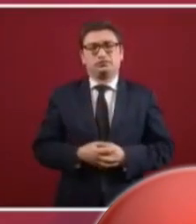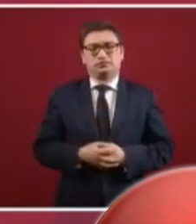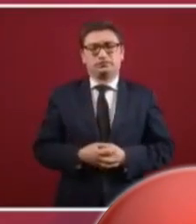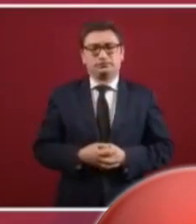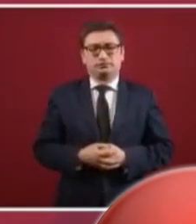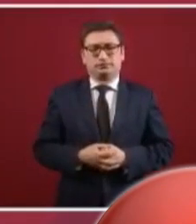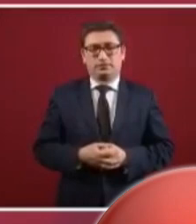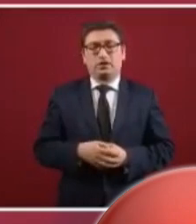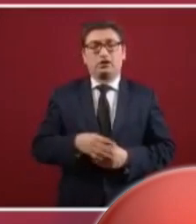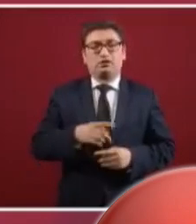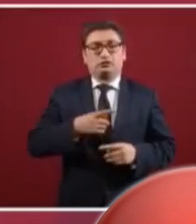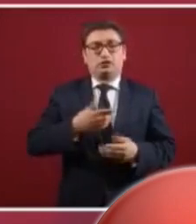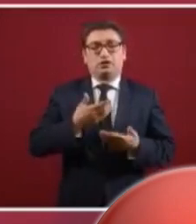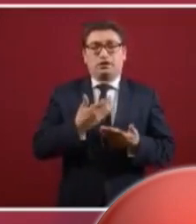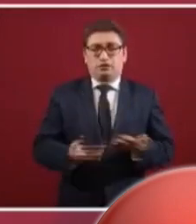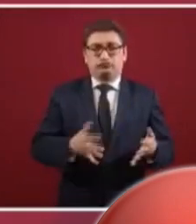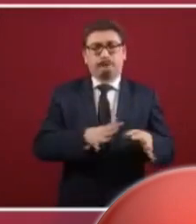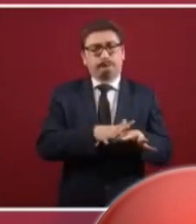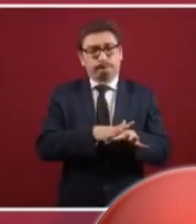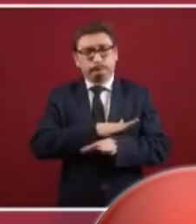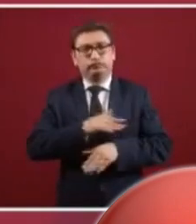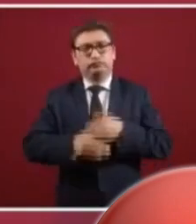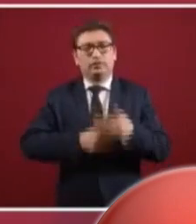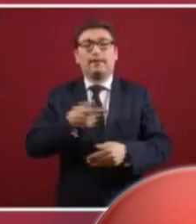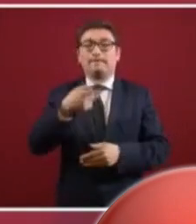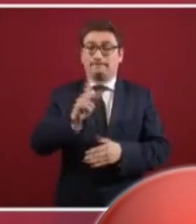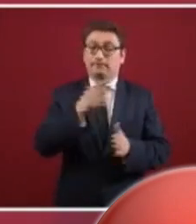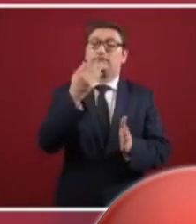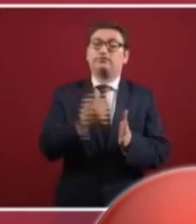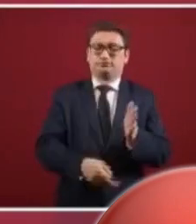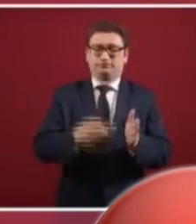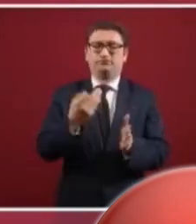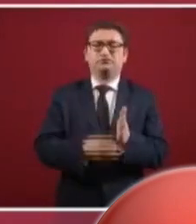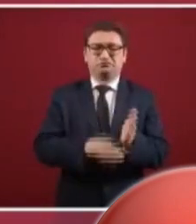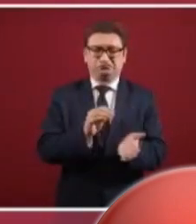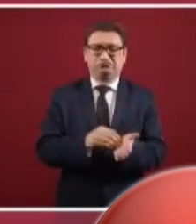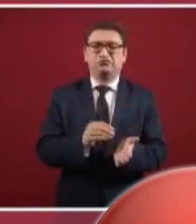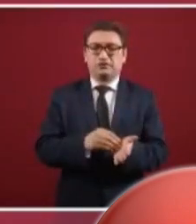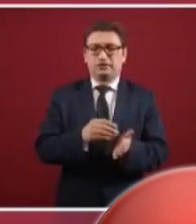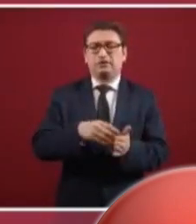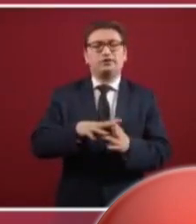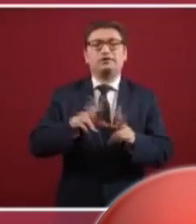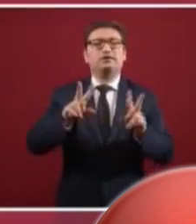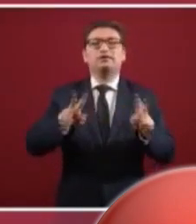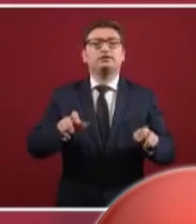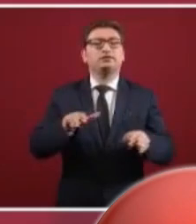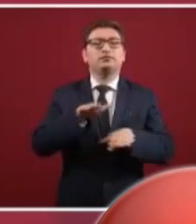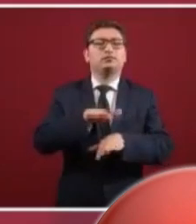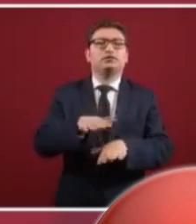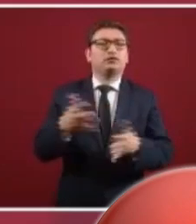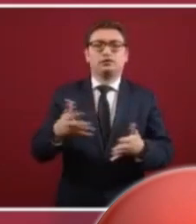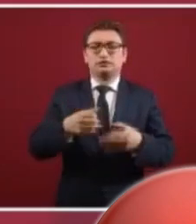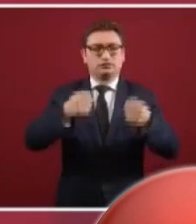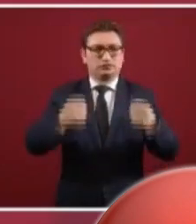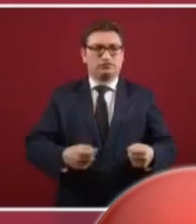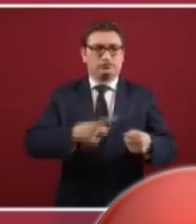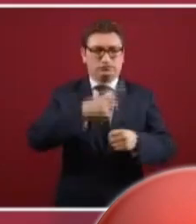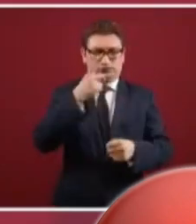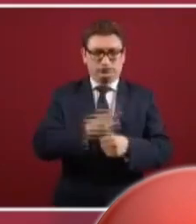Entonces, hemos avanzado, pero falta todavía. En materia de